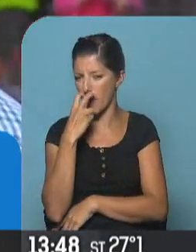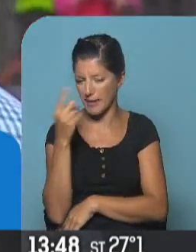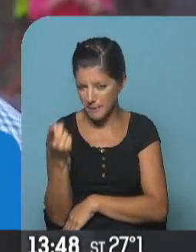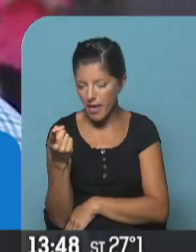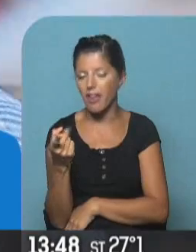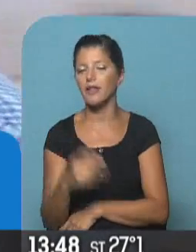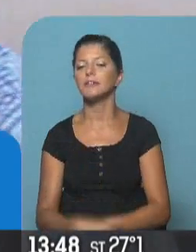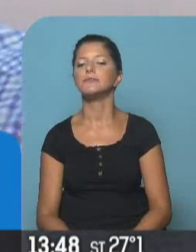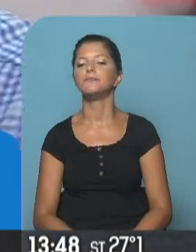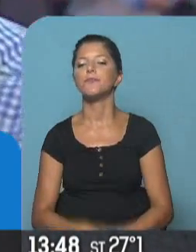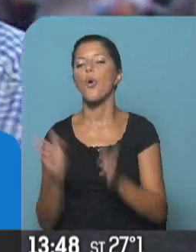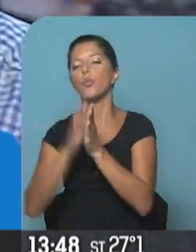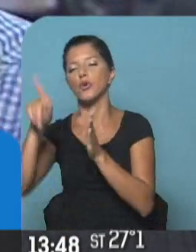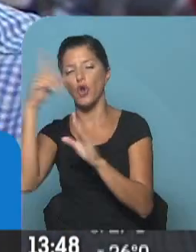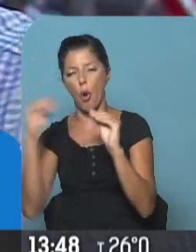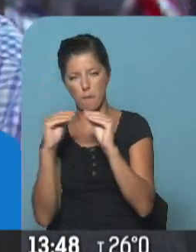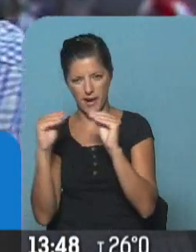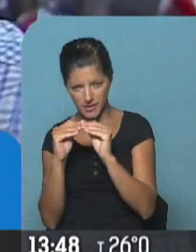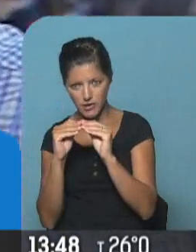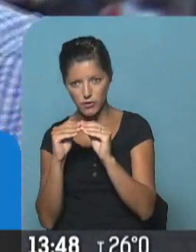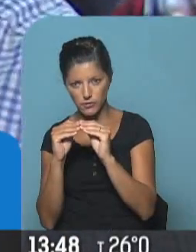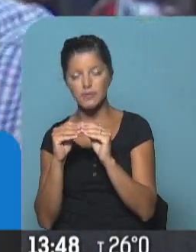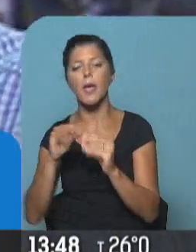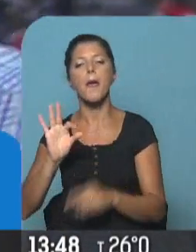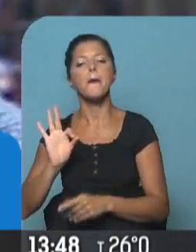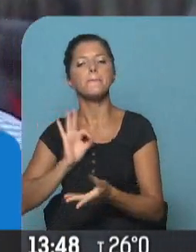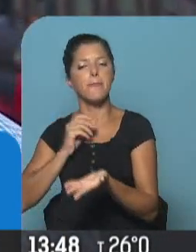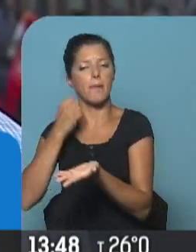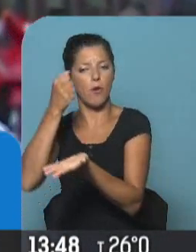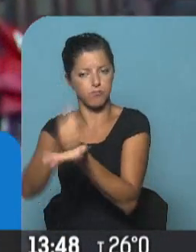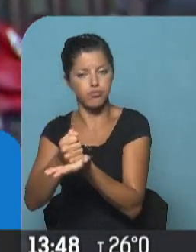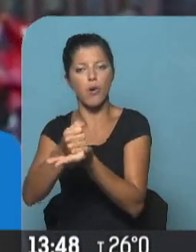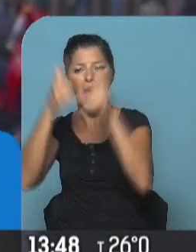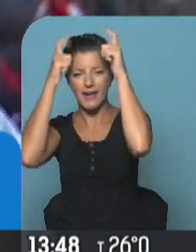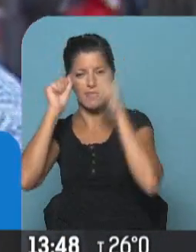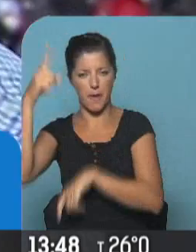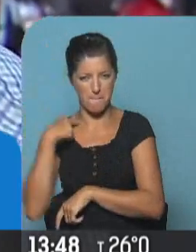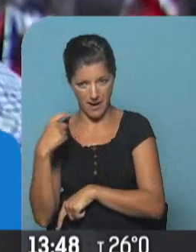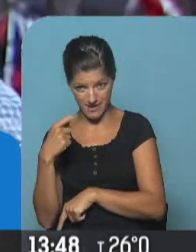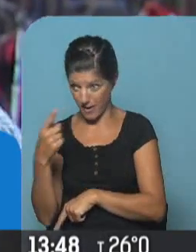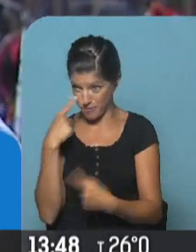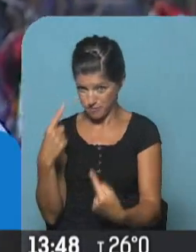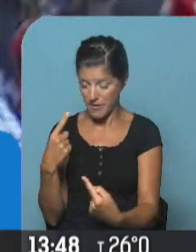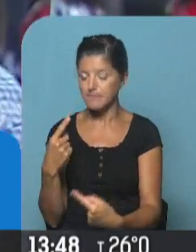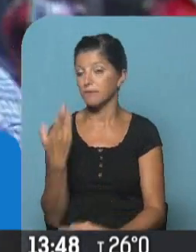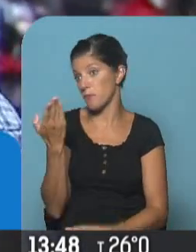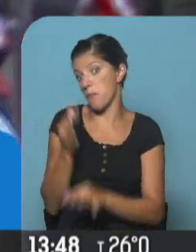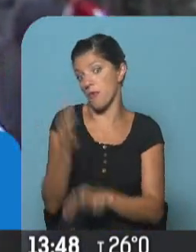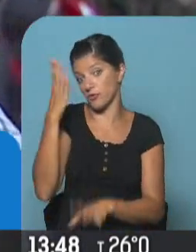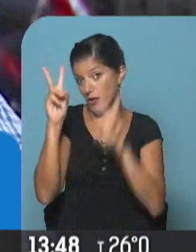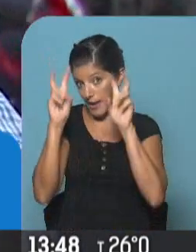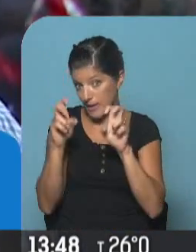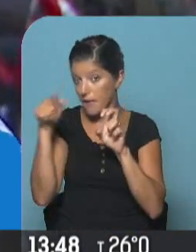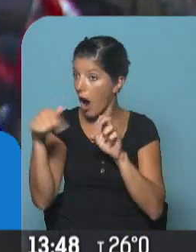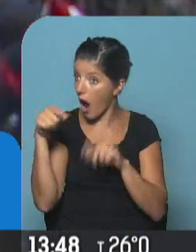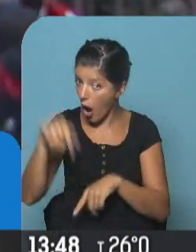con otro colega más del Premio Rey de España, y es un especialista en estos temas. De hecho, estás haciendo